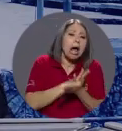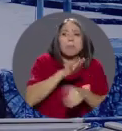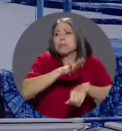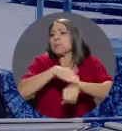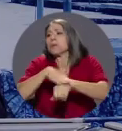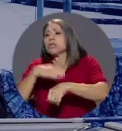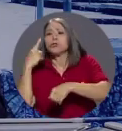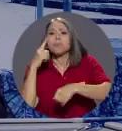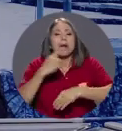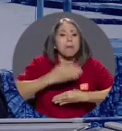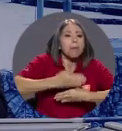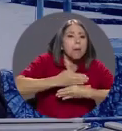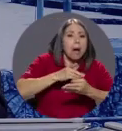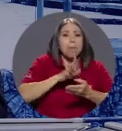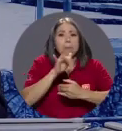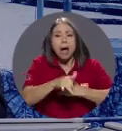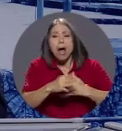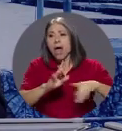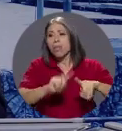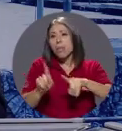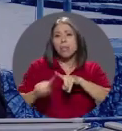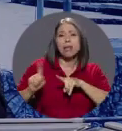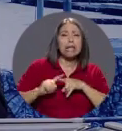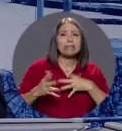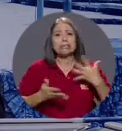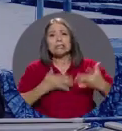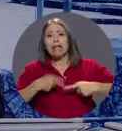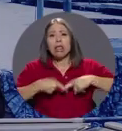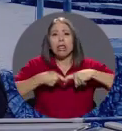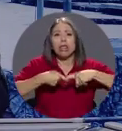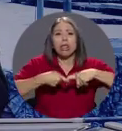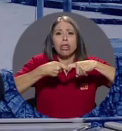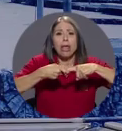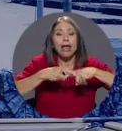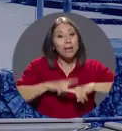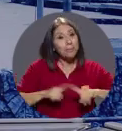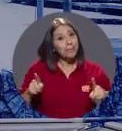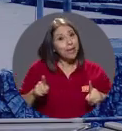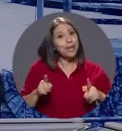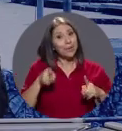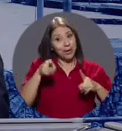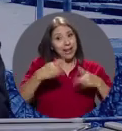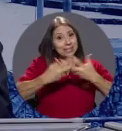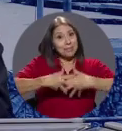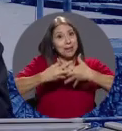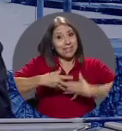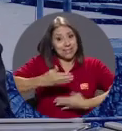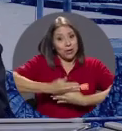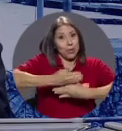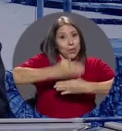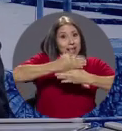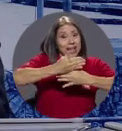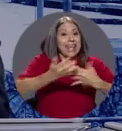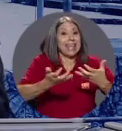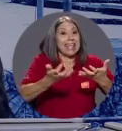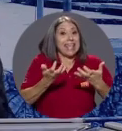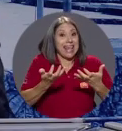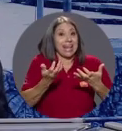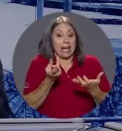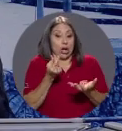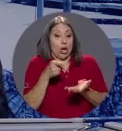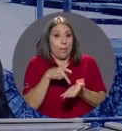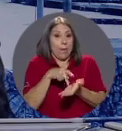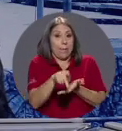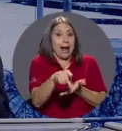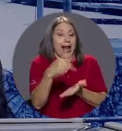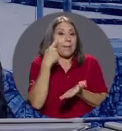desarrollar un proyecto inmobiliario. Pero ¿qué es lo que pasa? Que muchas veces pretende el desarrollador que el precio que voy